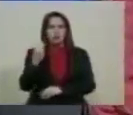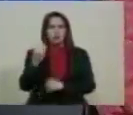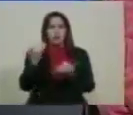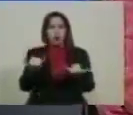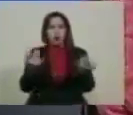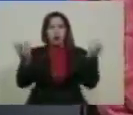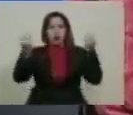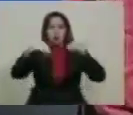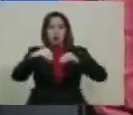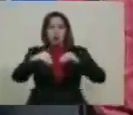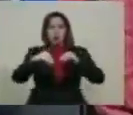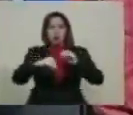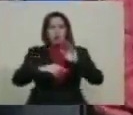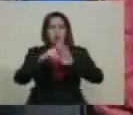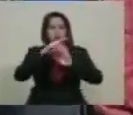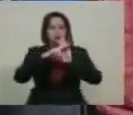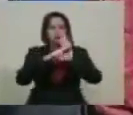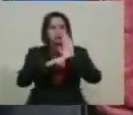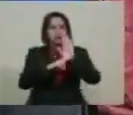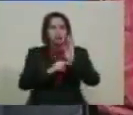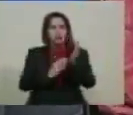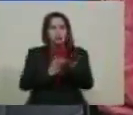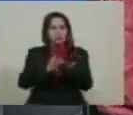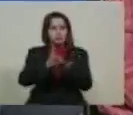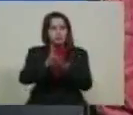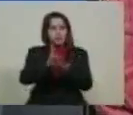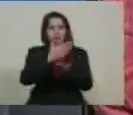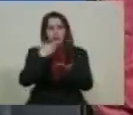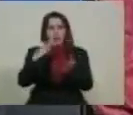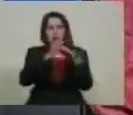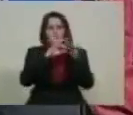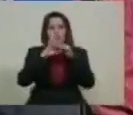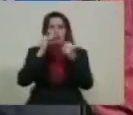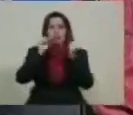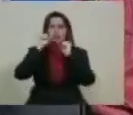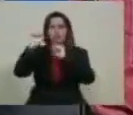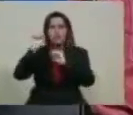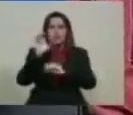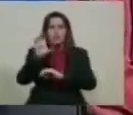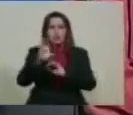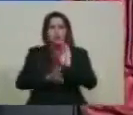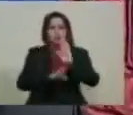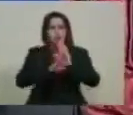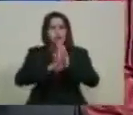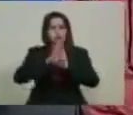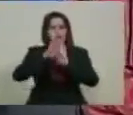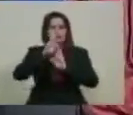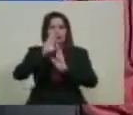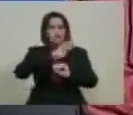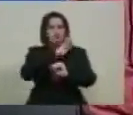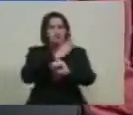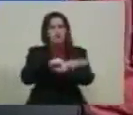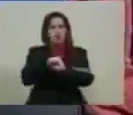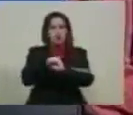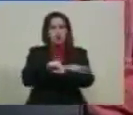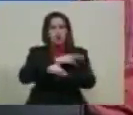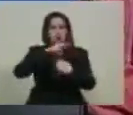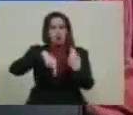por transitar a un solo camino, la unidad en defensa de la patria y el crecimiento y fortalecimiento